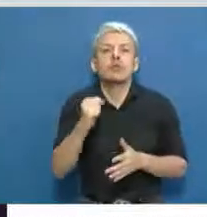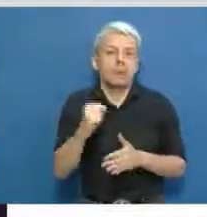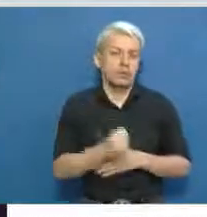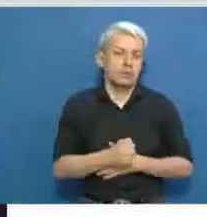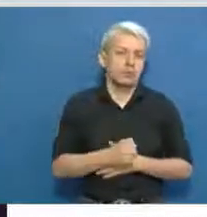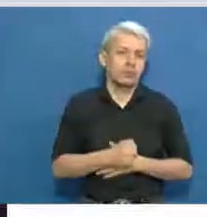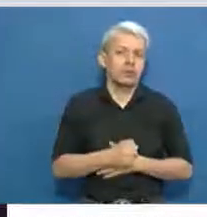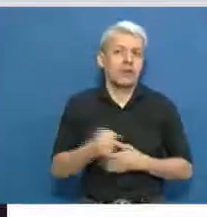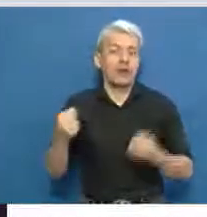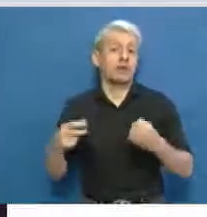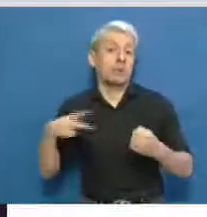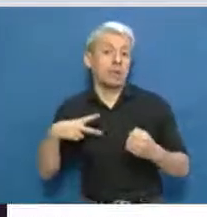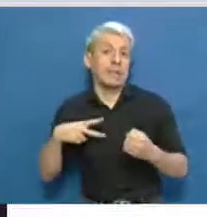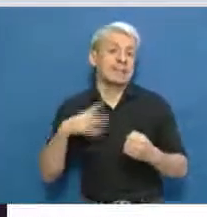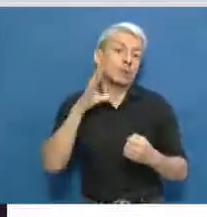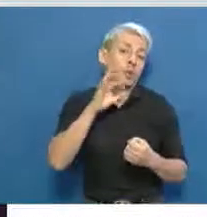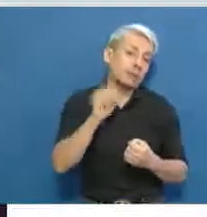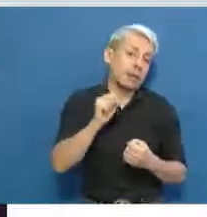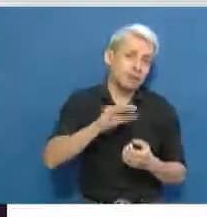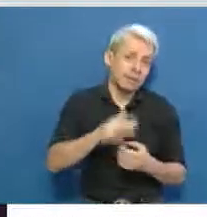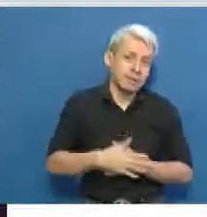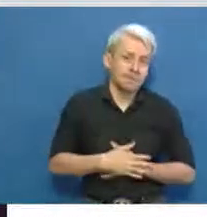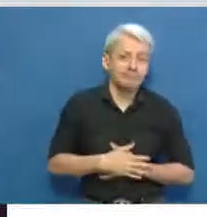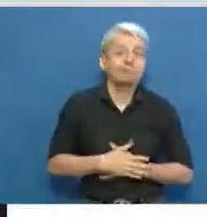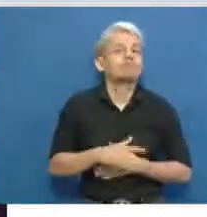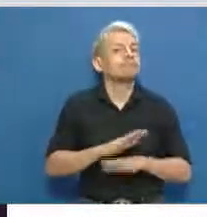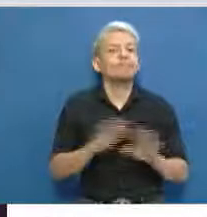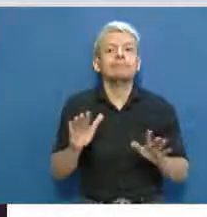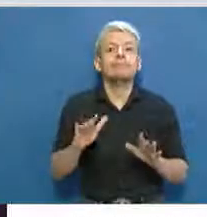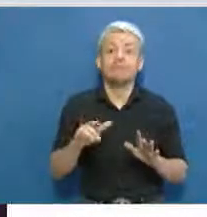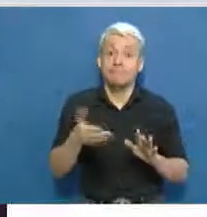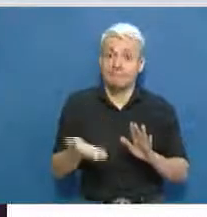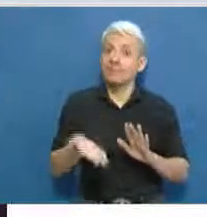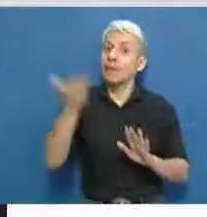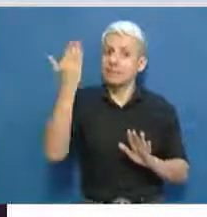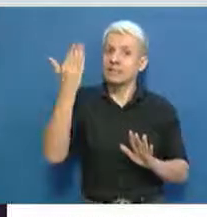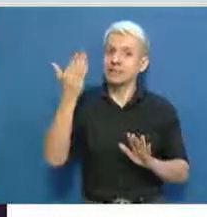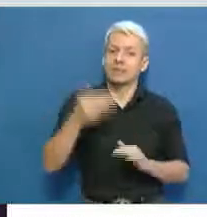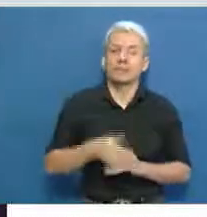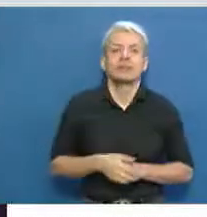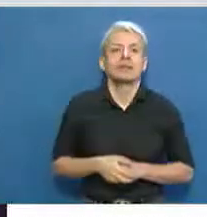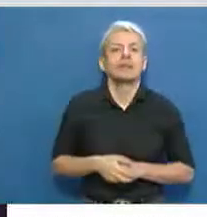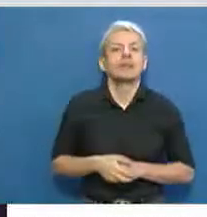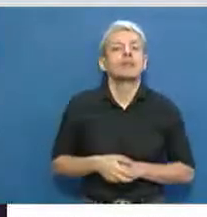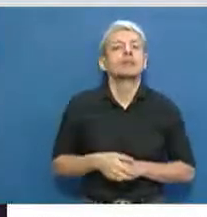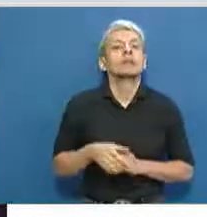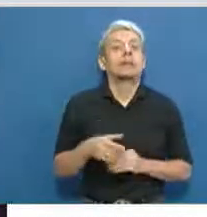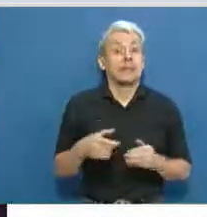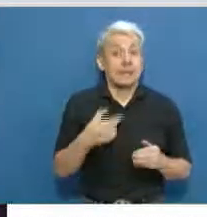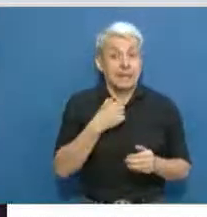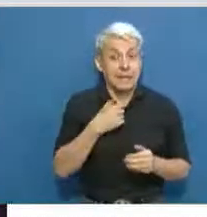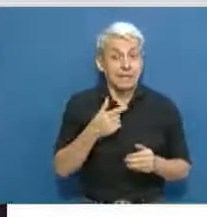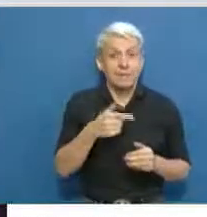vehículos particulares, alrededor de 50 pesos. Bueno, la idea es que se multipliquen, porque dice que del lado chileno, un micro que